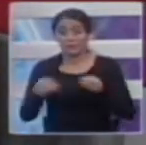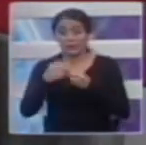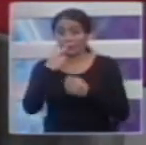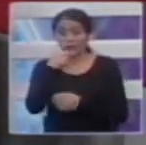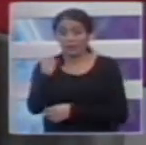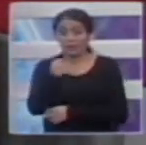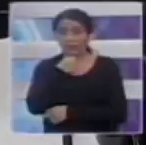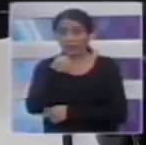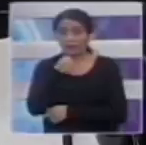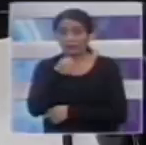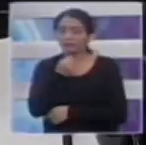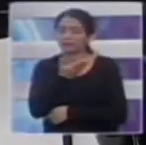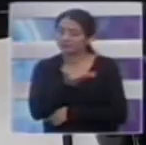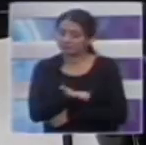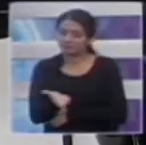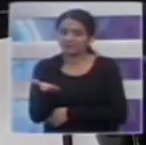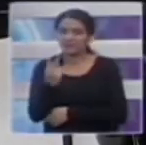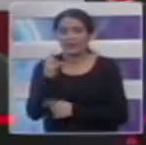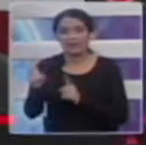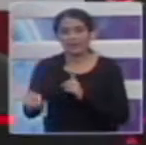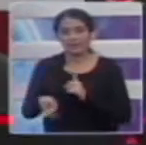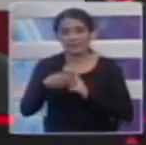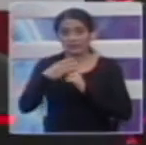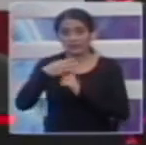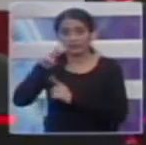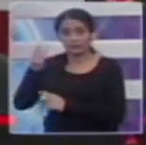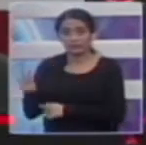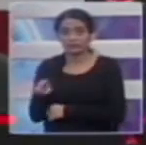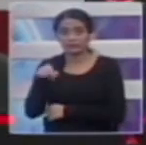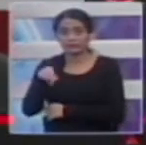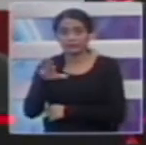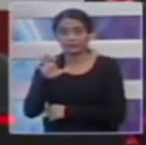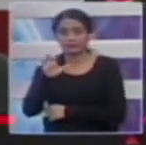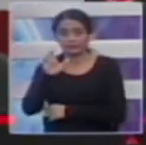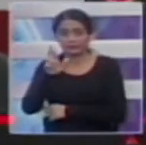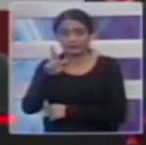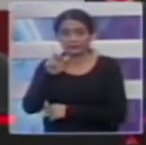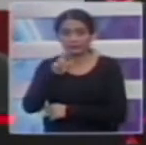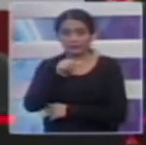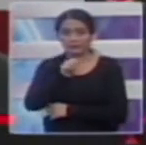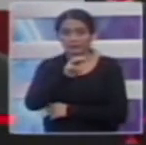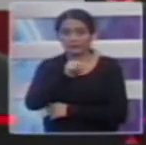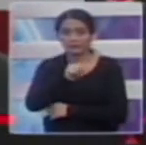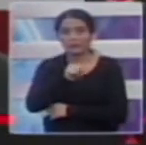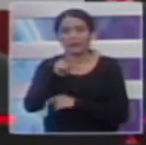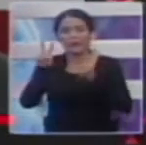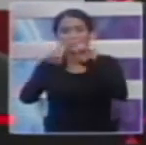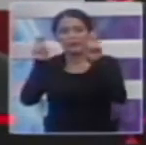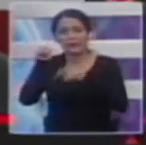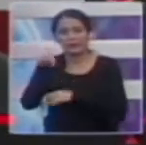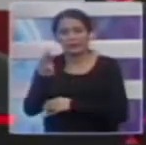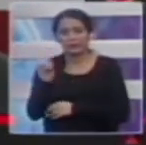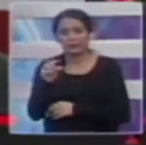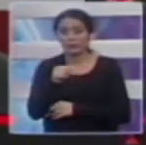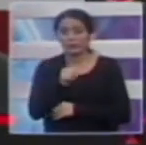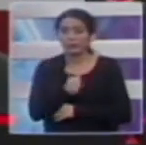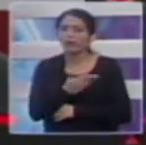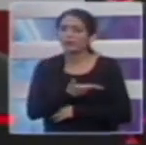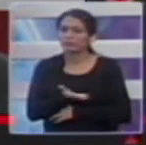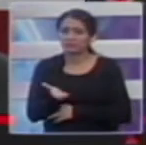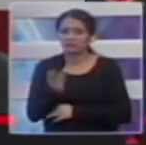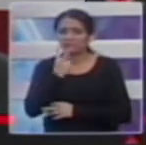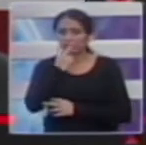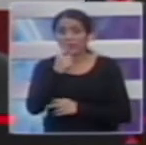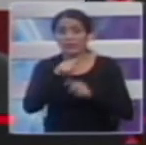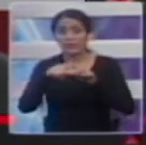esta entrevista, yo los invito a ingresar en nuestra página web en www.telerama.es en la sección En Boga. No solo eso, recuerden que también ustedes podrán chequear cada